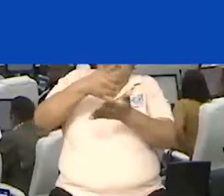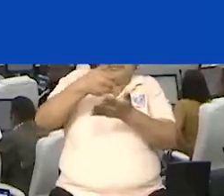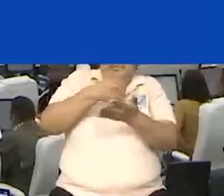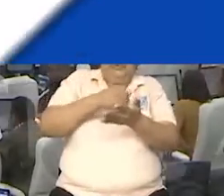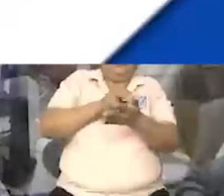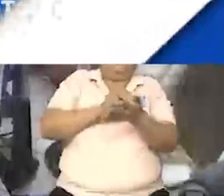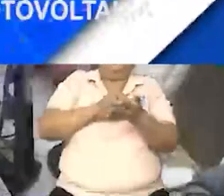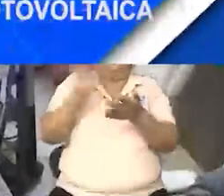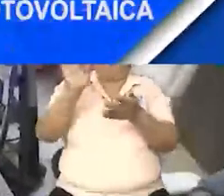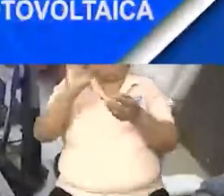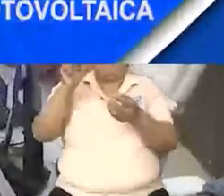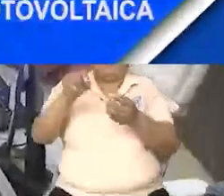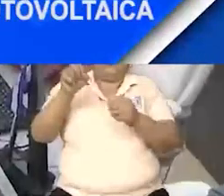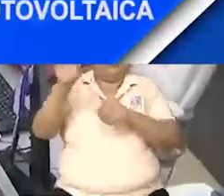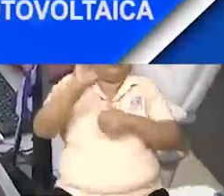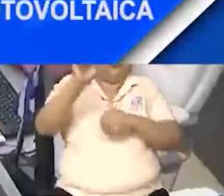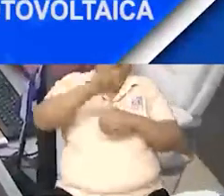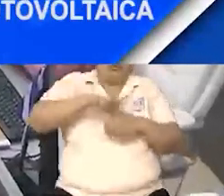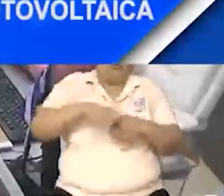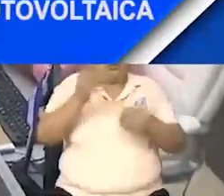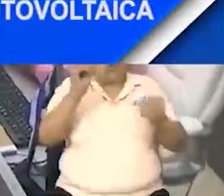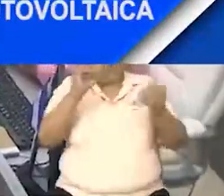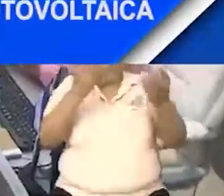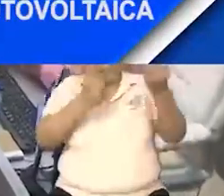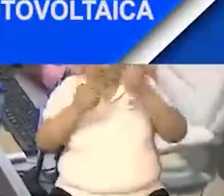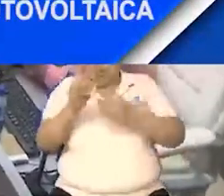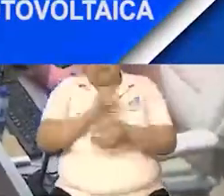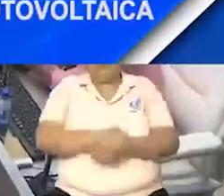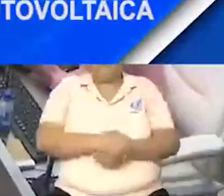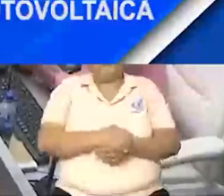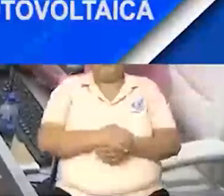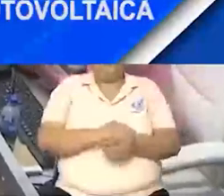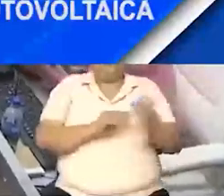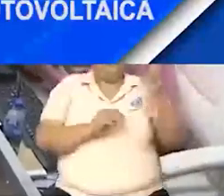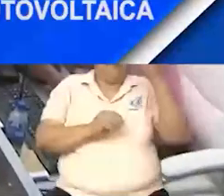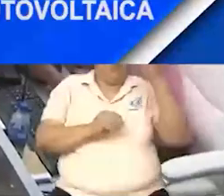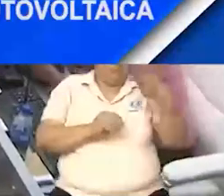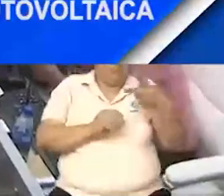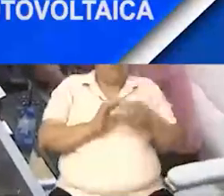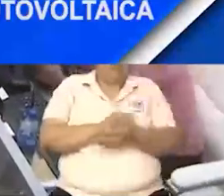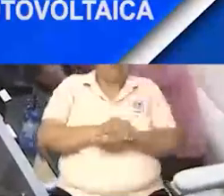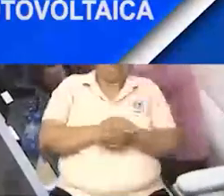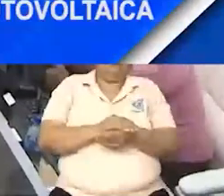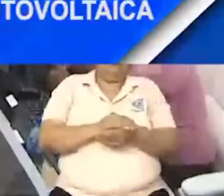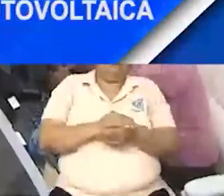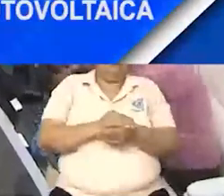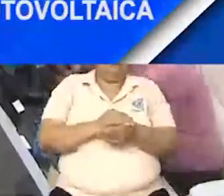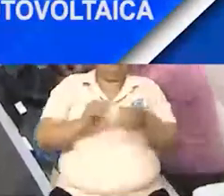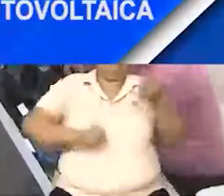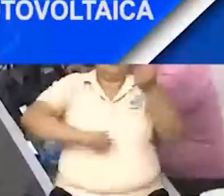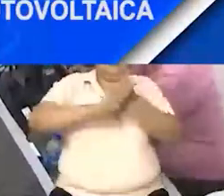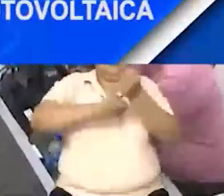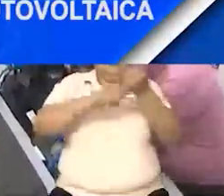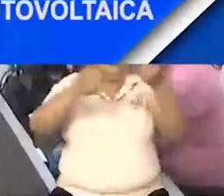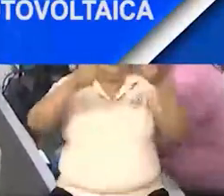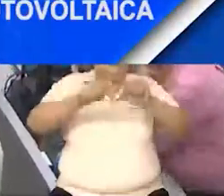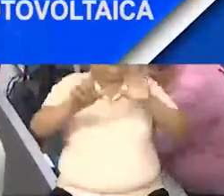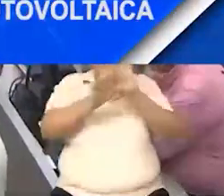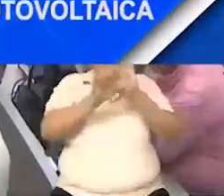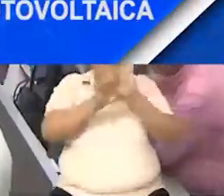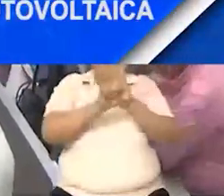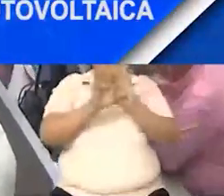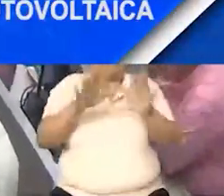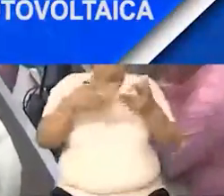por unanimidad el parlamento nacional aprobó el acuerdo de facilidad de crédito suscrito entre el Ministerio de